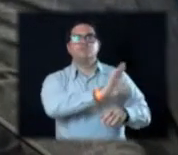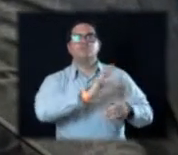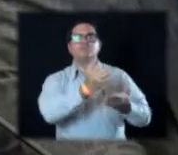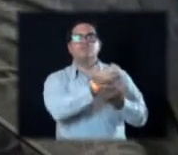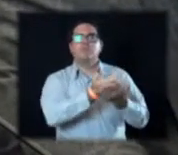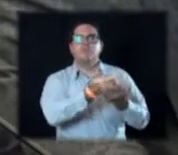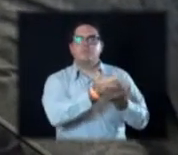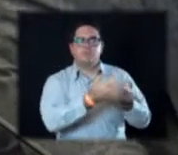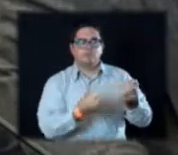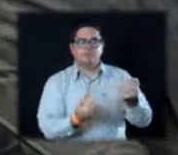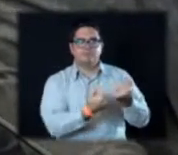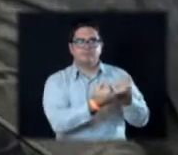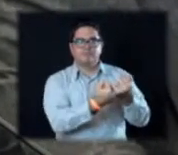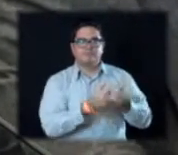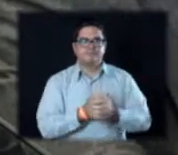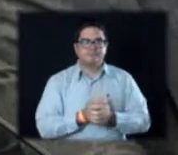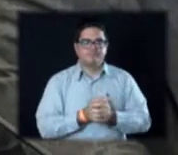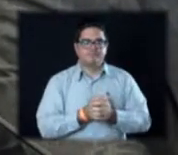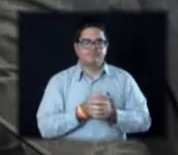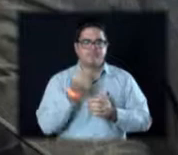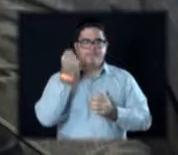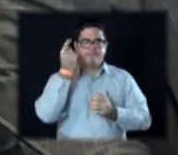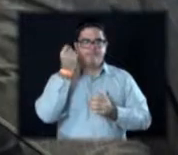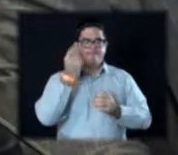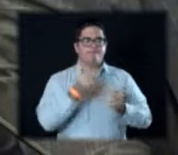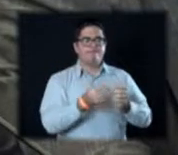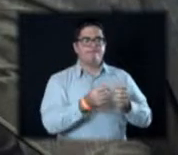gente de Puerto Rico y su economía.